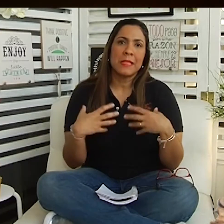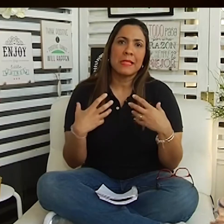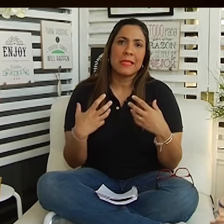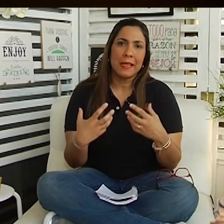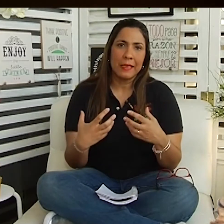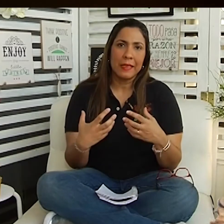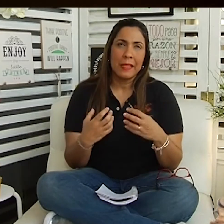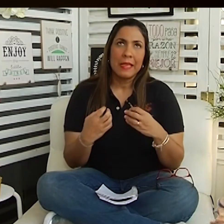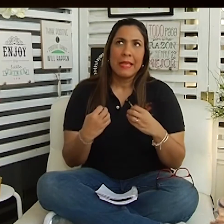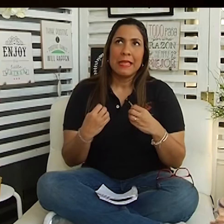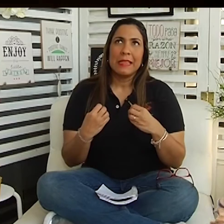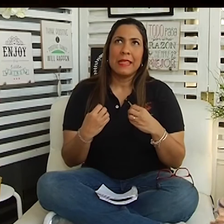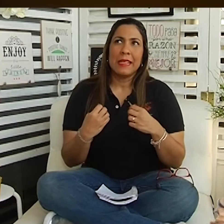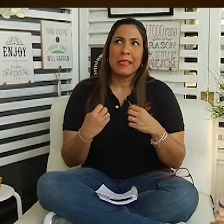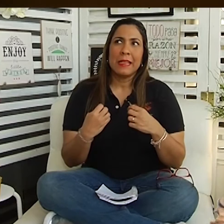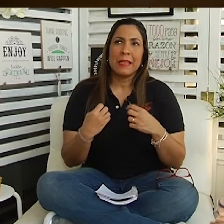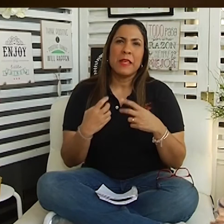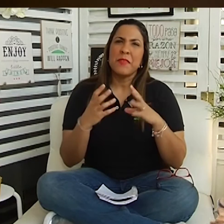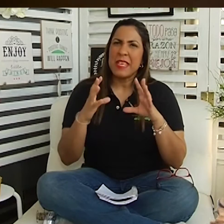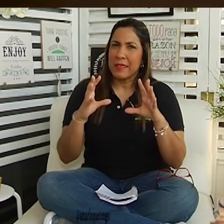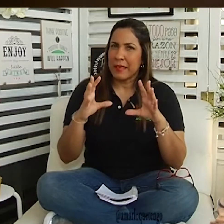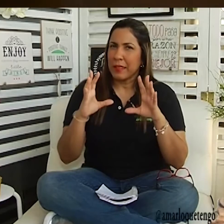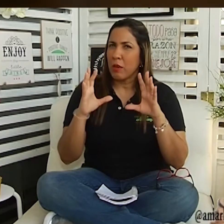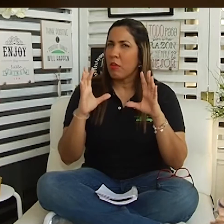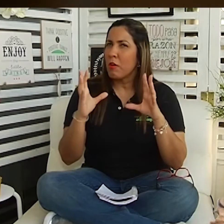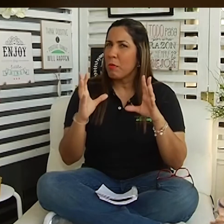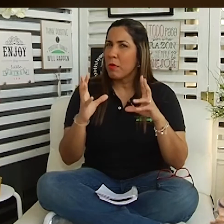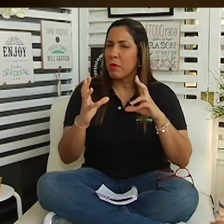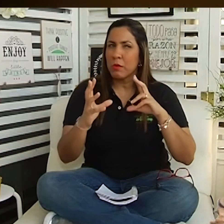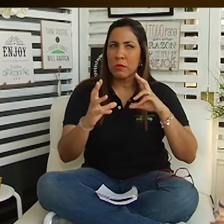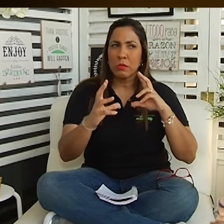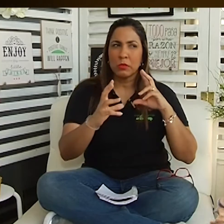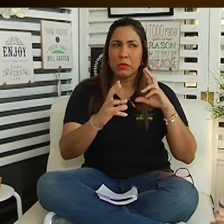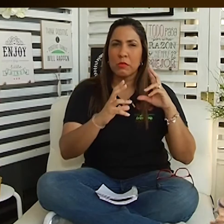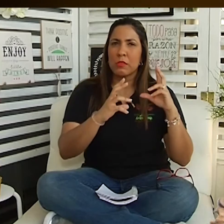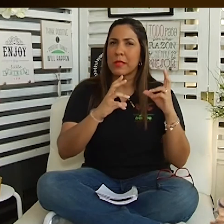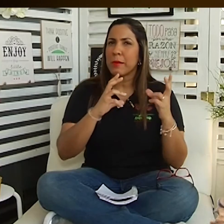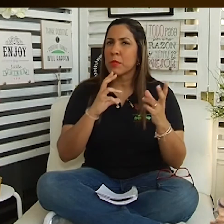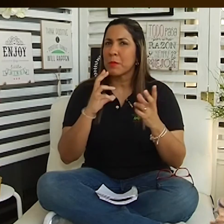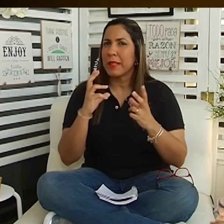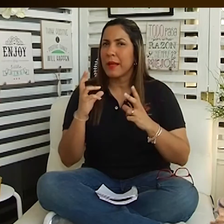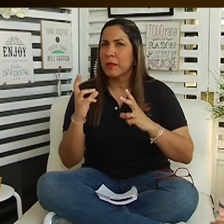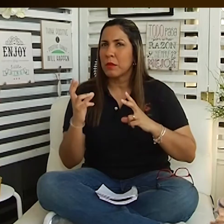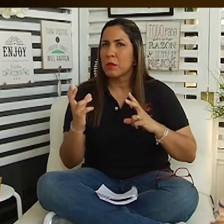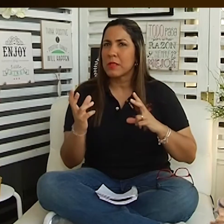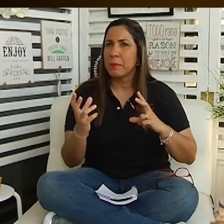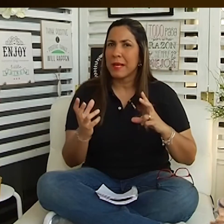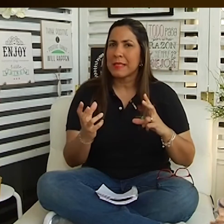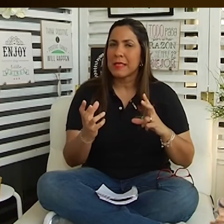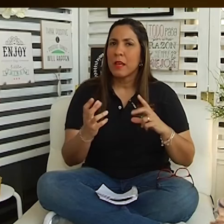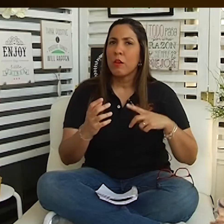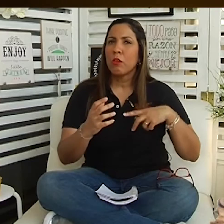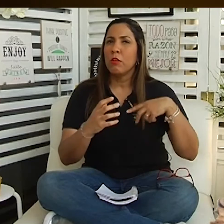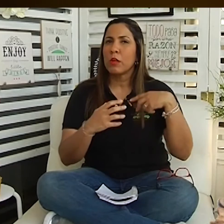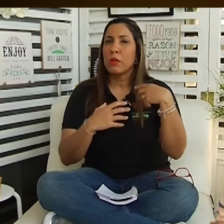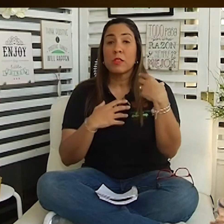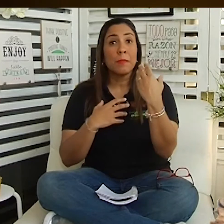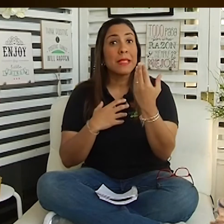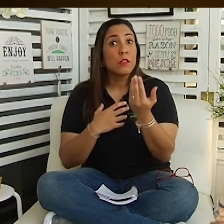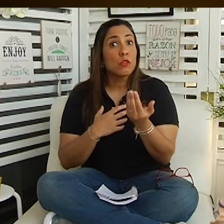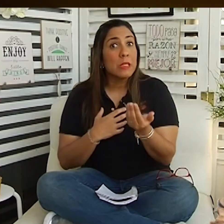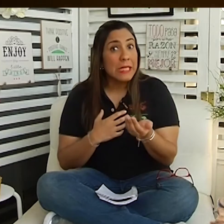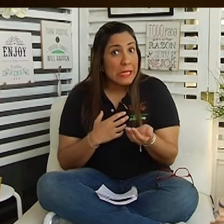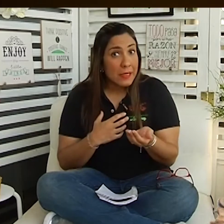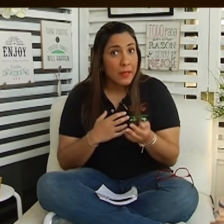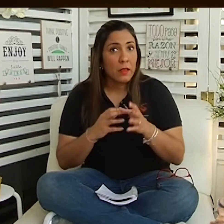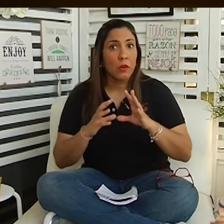un mensaje de vida, de cómo nosotros nos debemos manejar con los demás, con lo que los